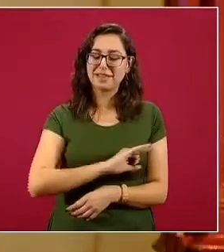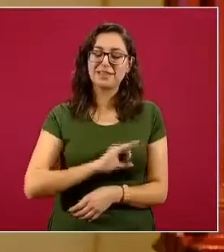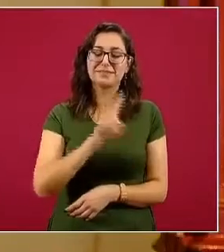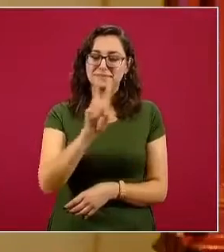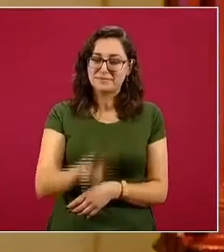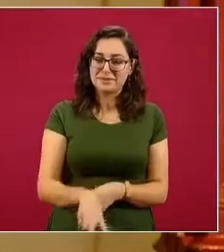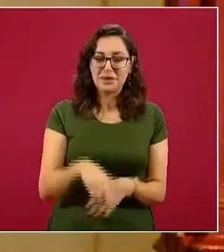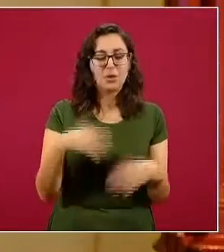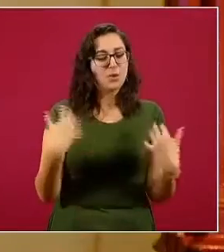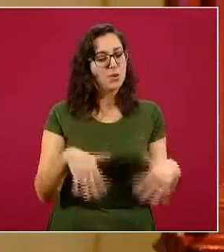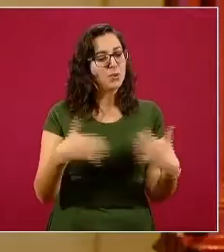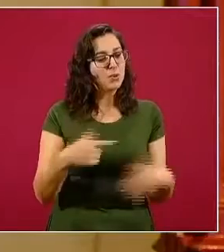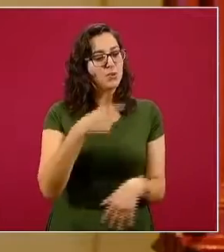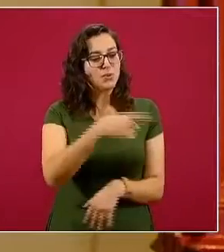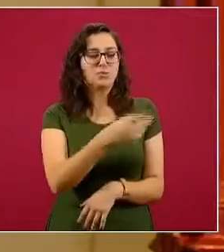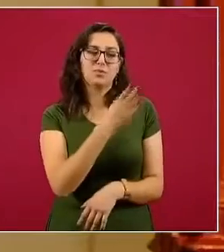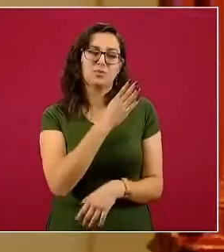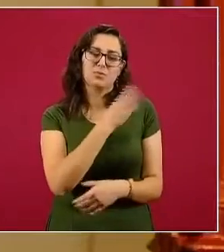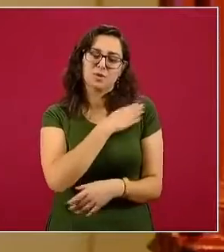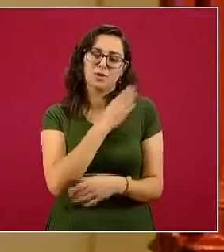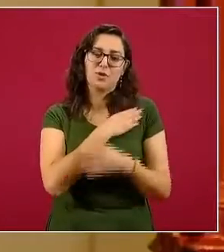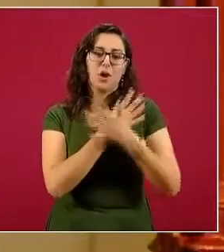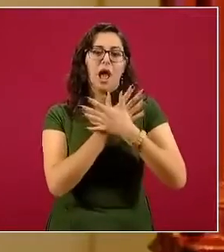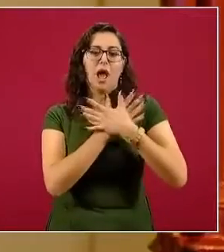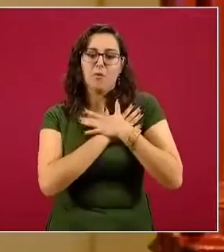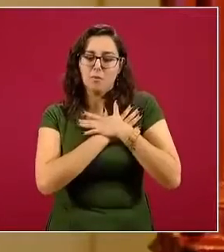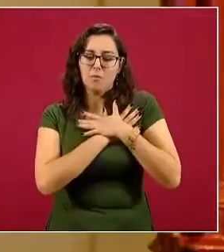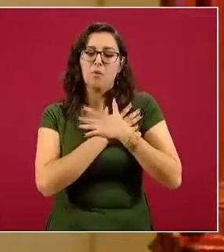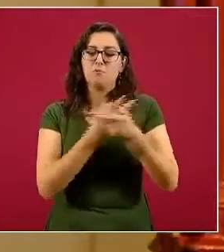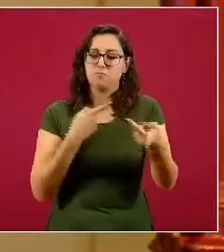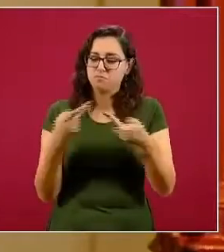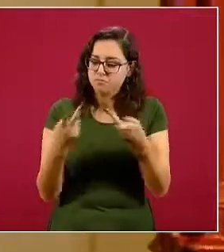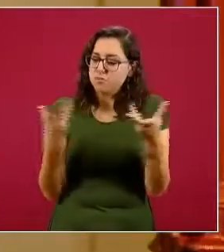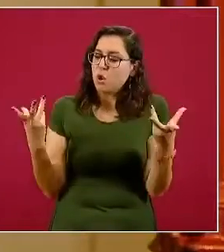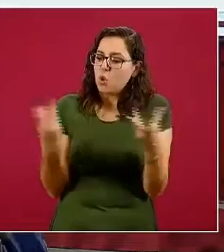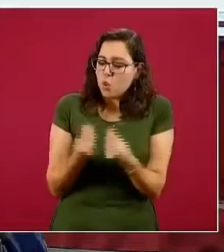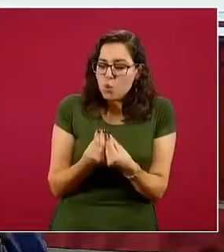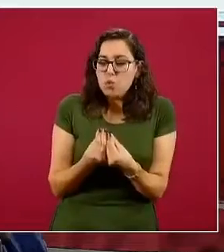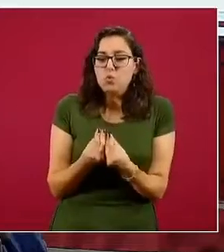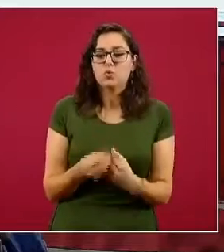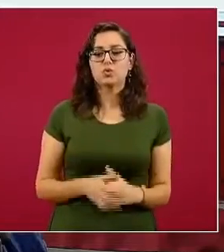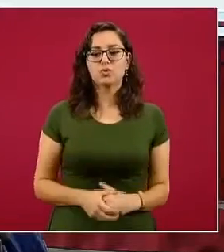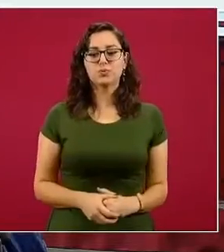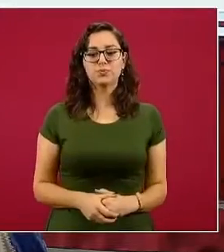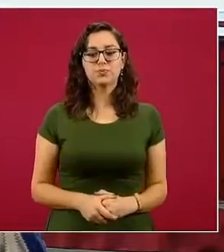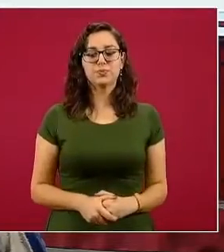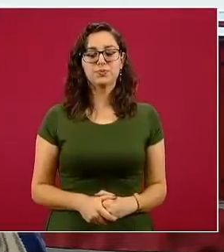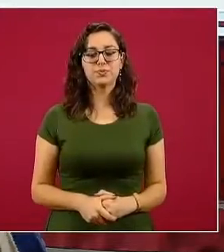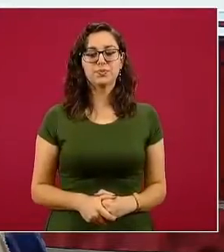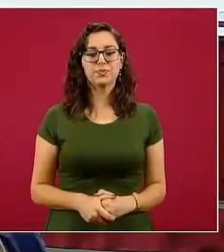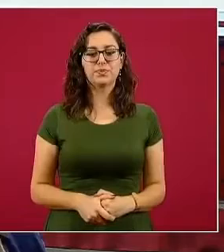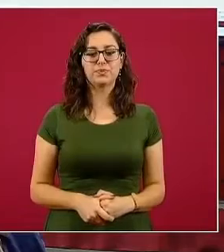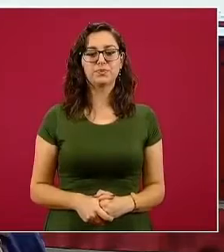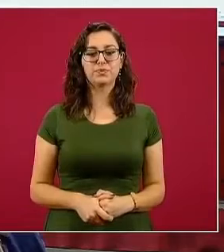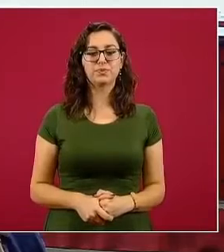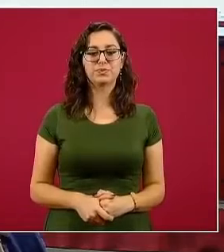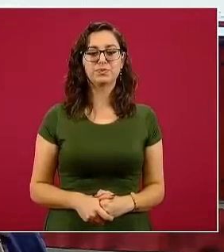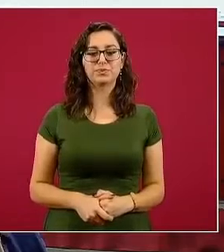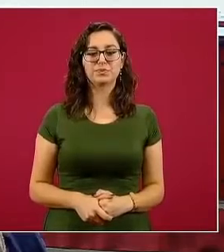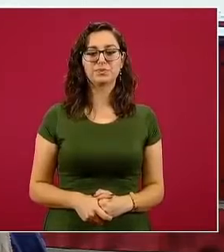obviamente, que hicieron un acto de amor y una planificación compartida. La que sigue, por favor.